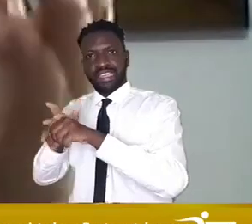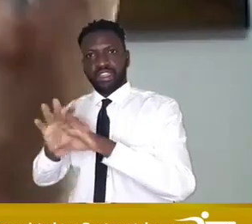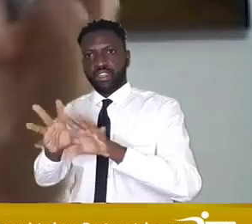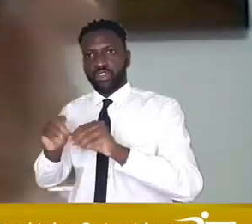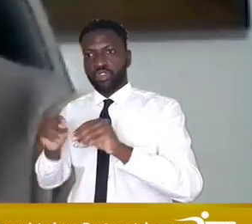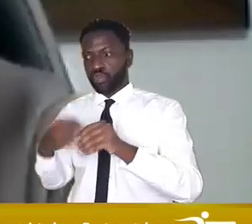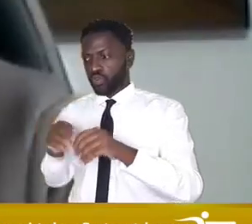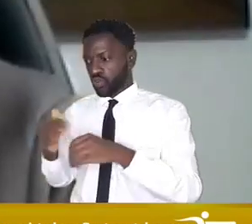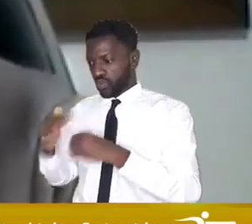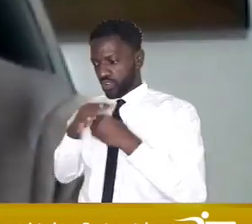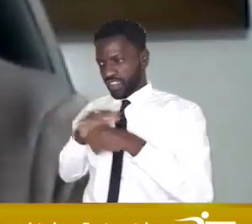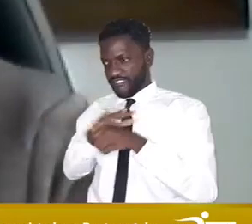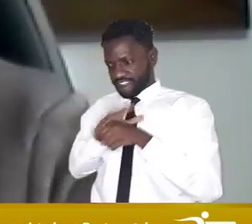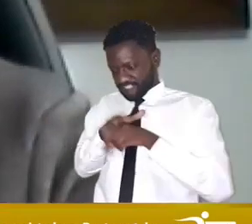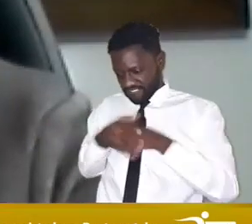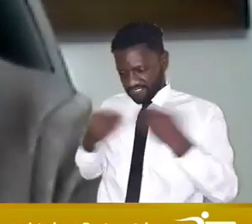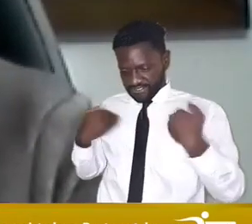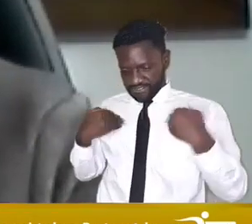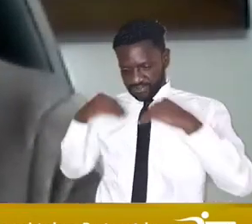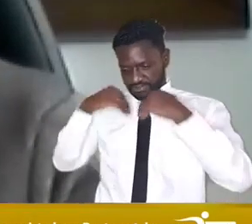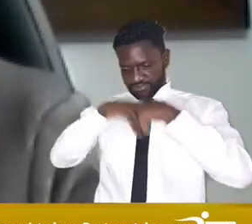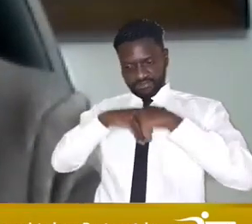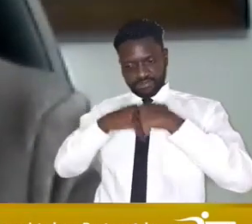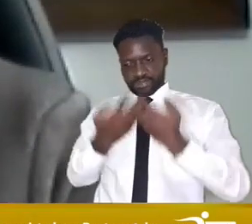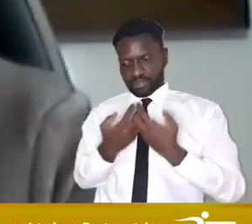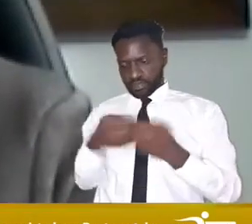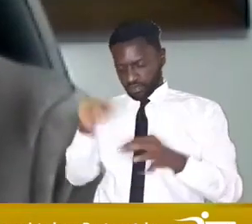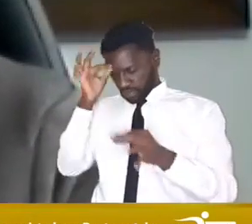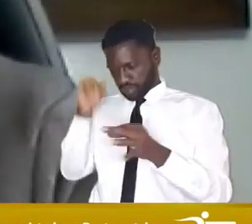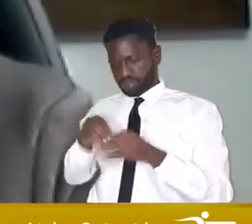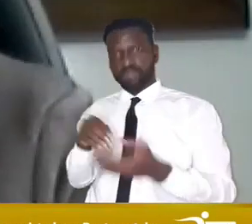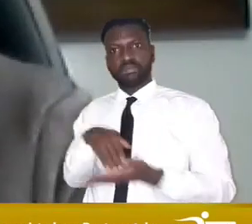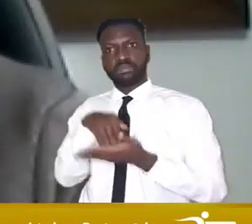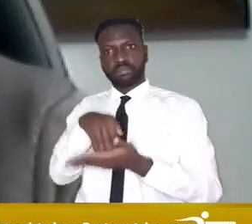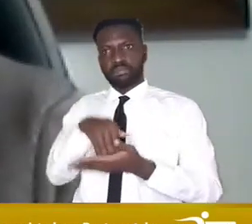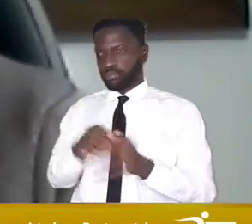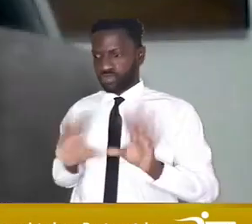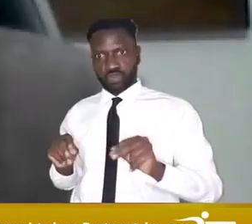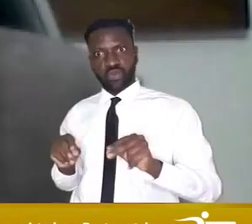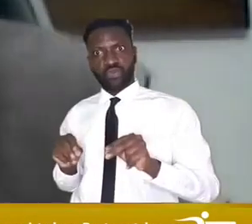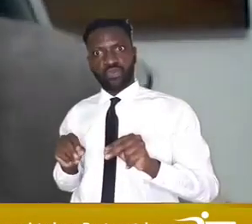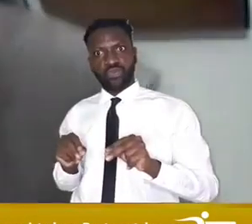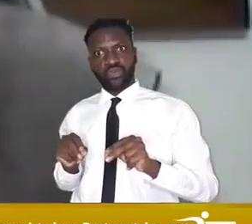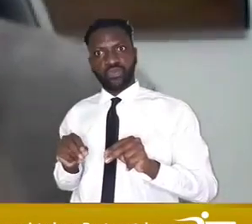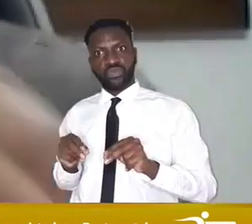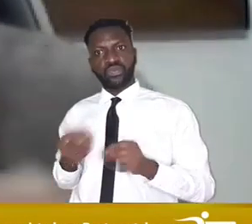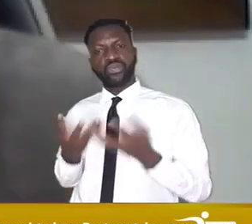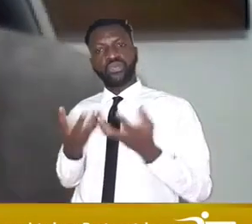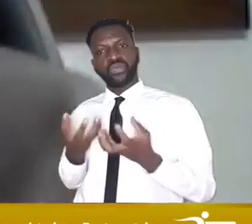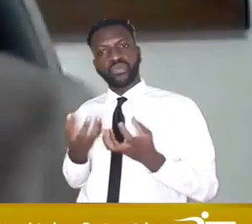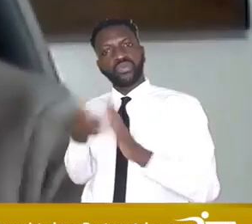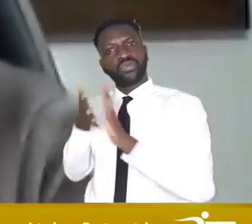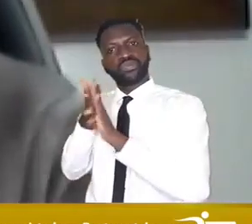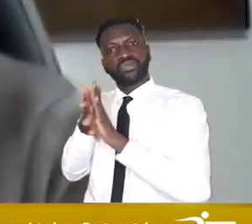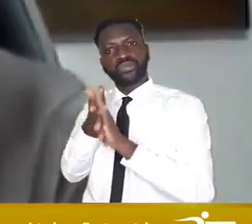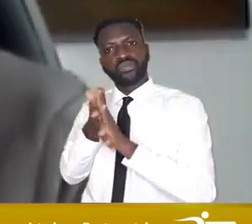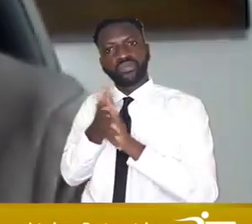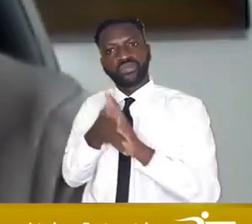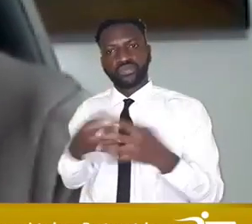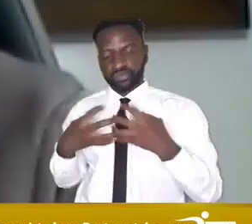fe fundamentada bien, nunca. Y yo quisiera decirles esto en el temor de Dios.